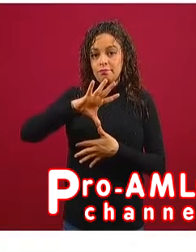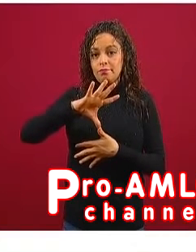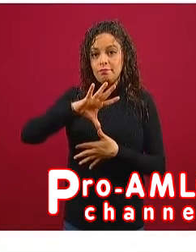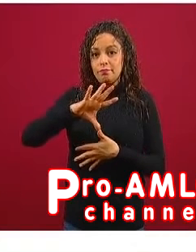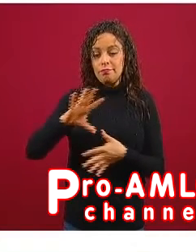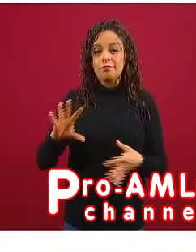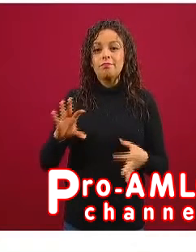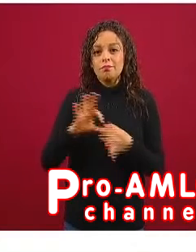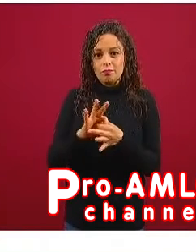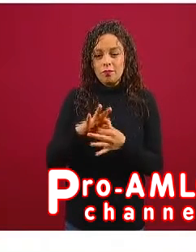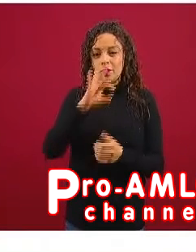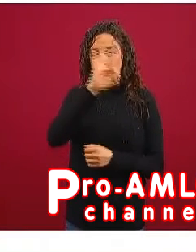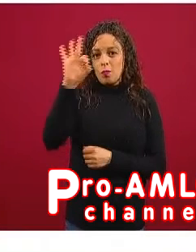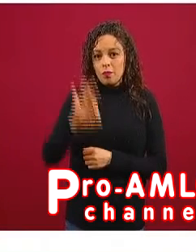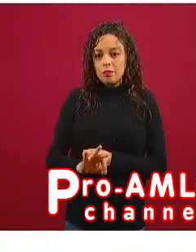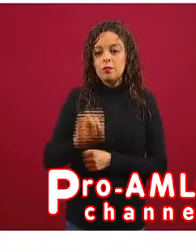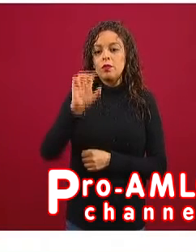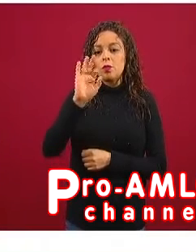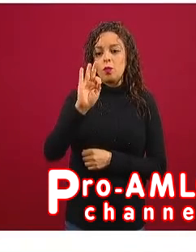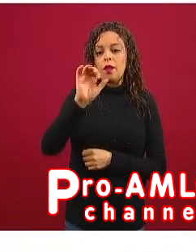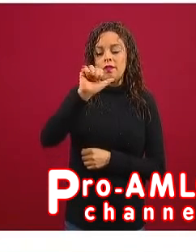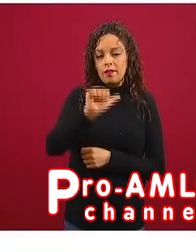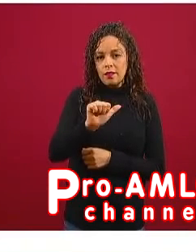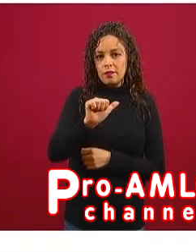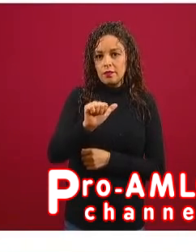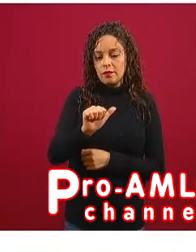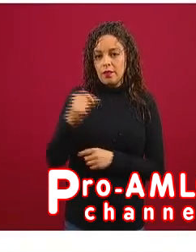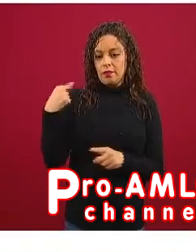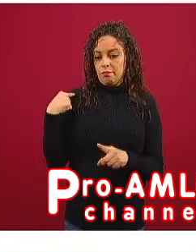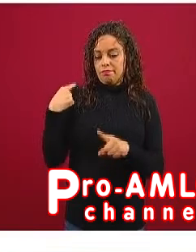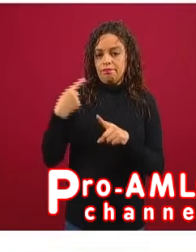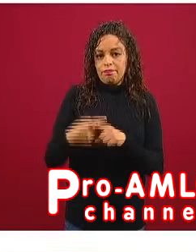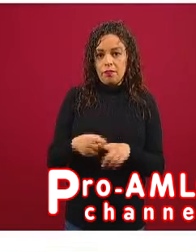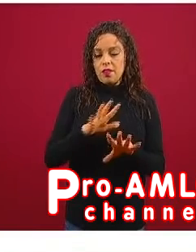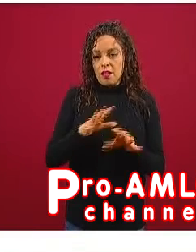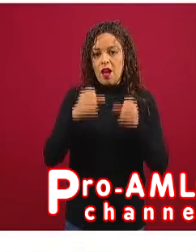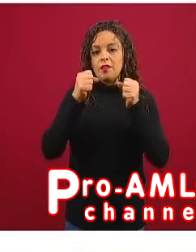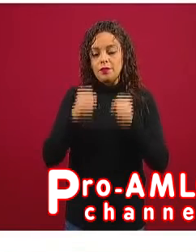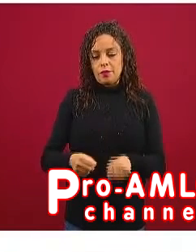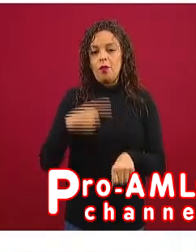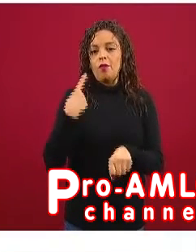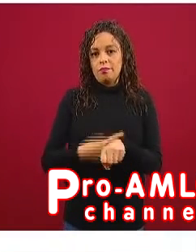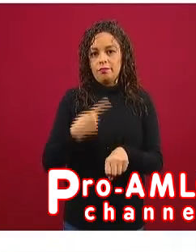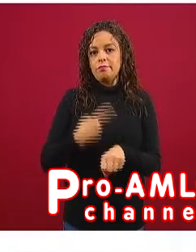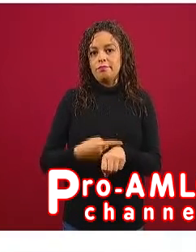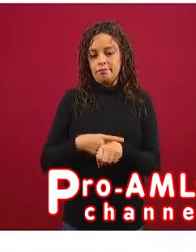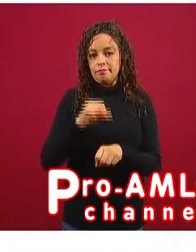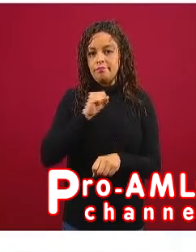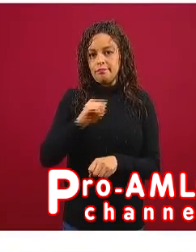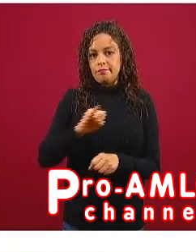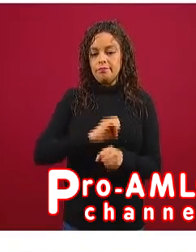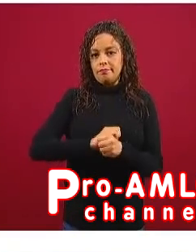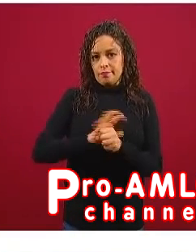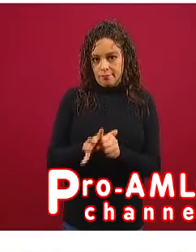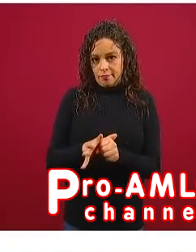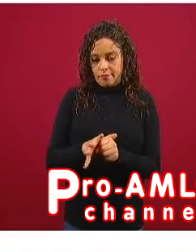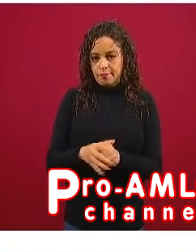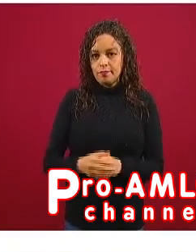al 46% de los casos confirmados en los últimos 14 días, en comparación a Europa, que